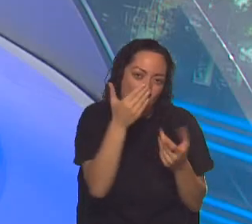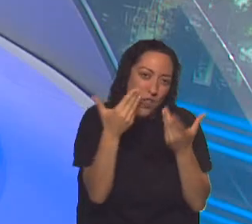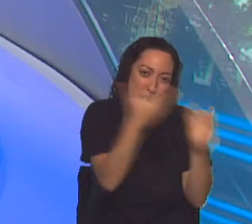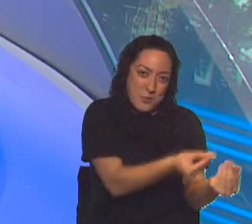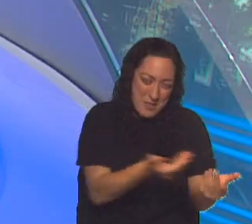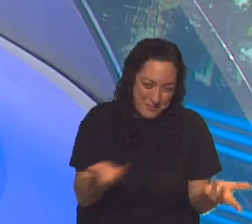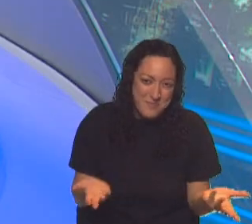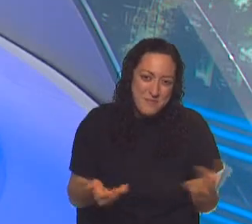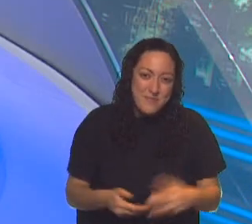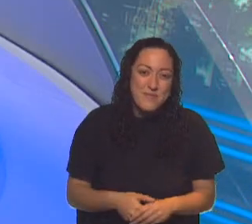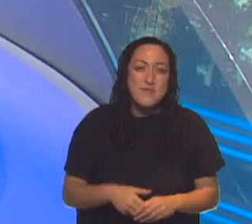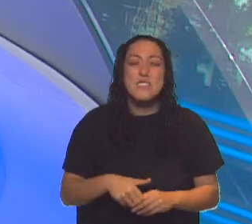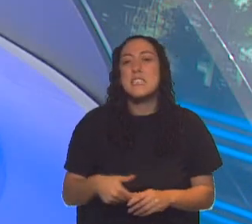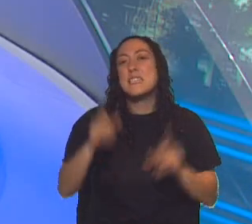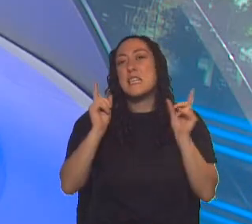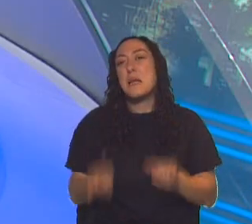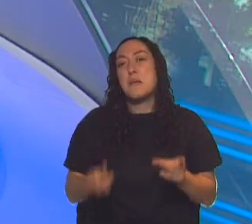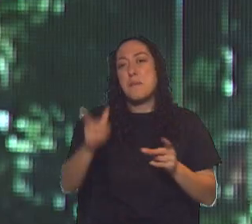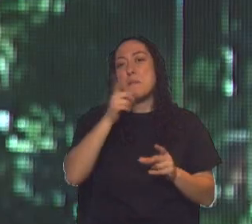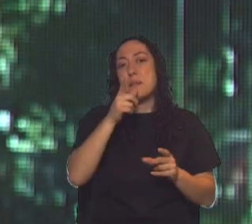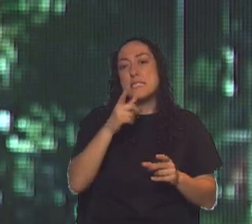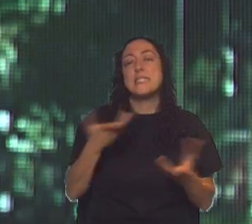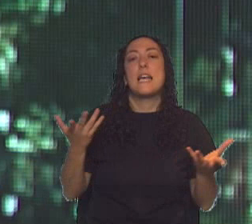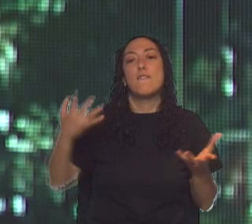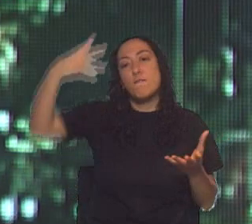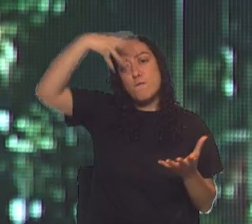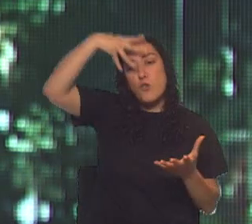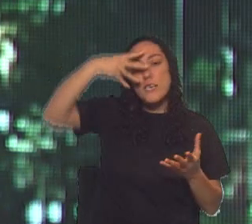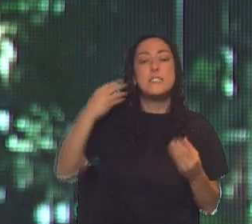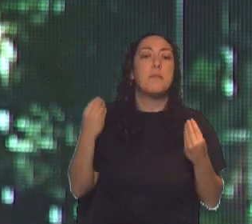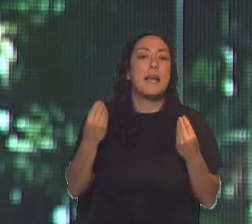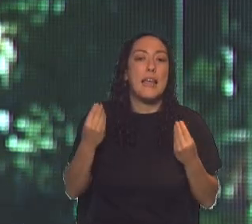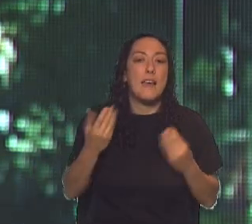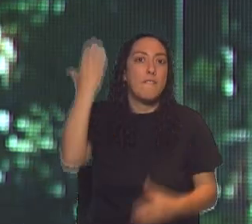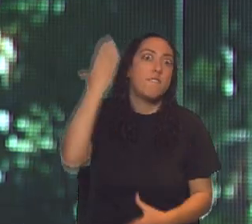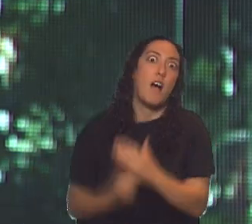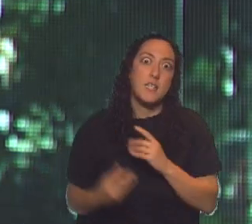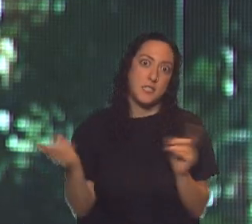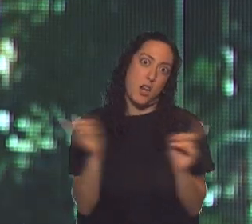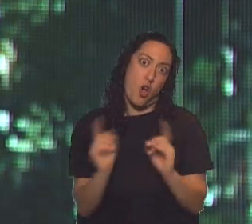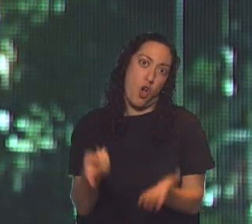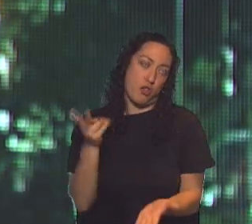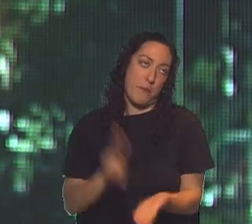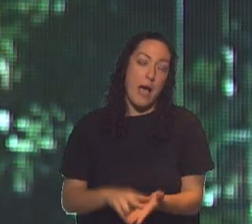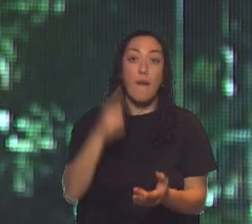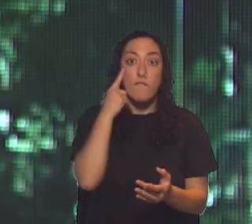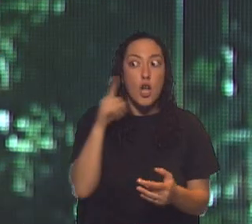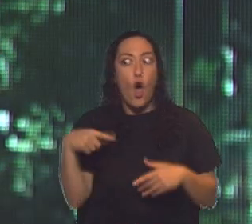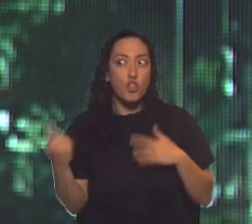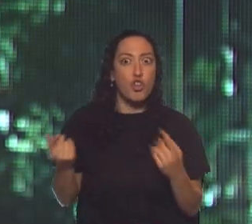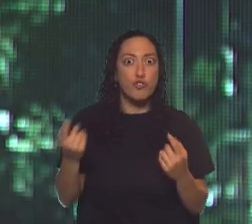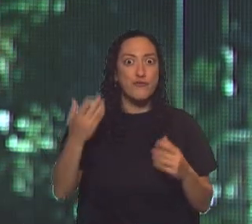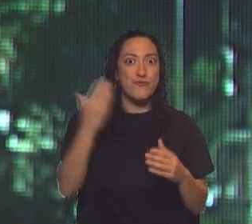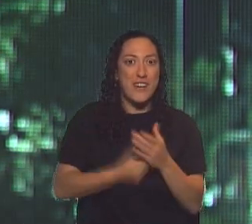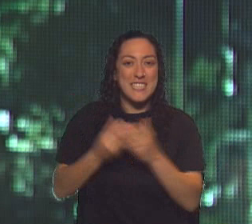después Este me parece que bueno bullrich a lo que apostó es a no volver a equivocarse y ver si había un error de los otros principalmente